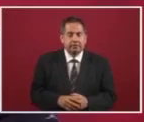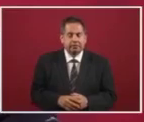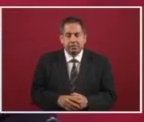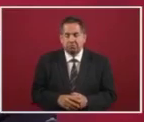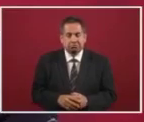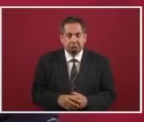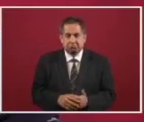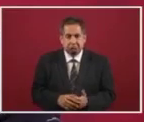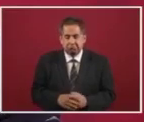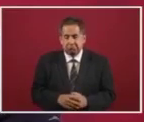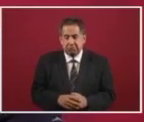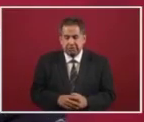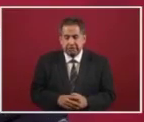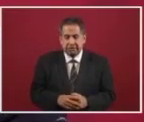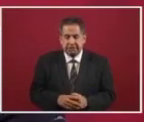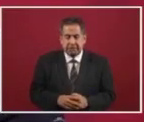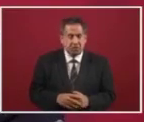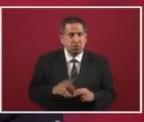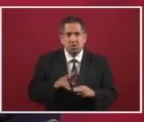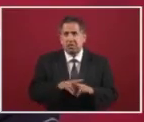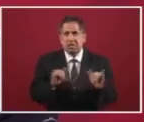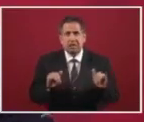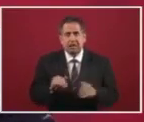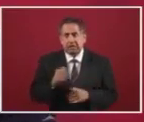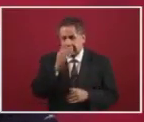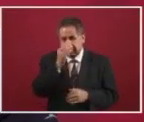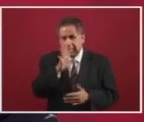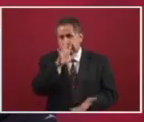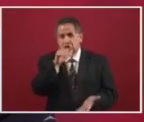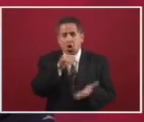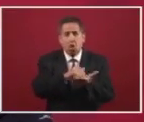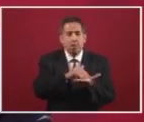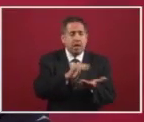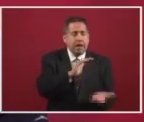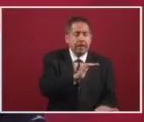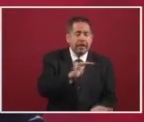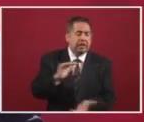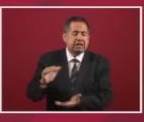no llega ni a 5,000 barriles